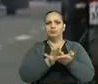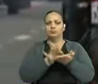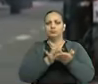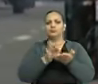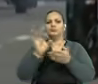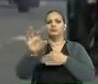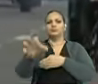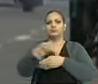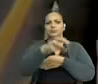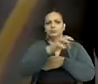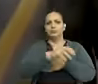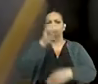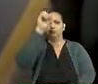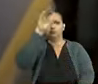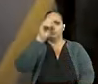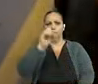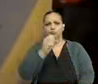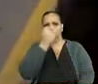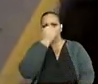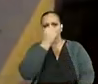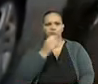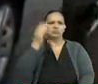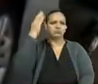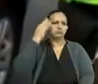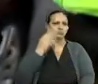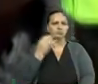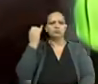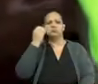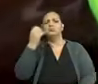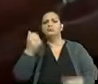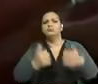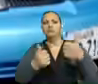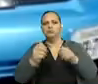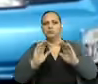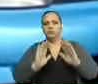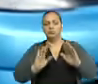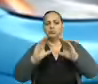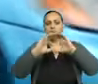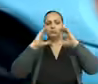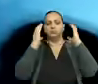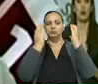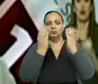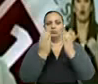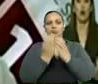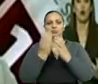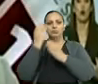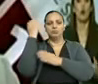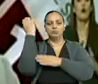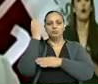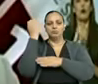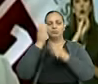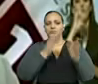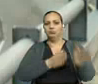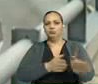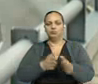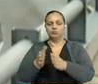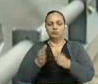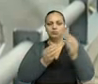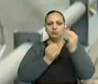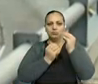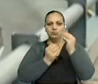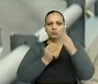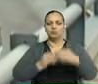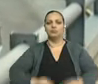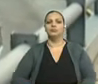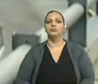del semáforo en el que se encuentran cambiarán a partir del 1 de junio, así lo informó la ministra de Gobierno María Paula Romo. Es así que a